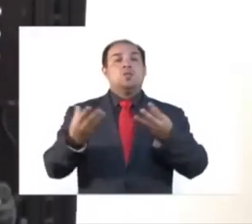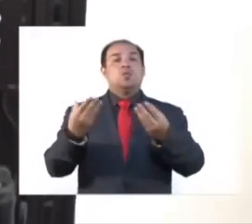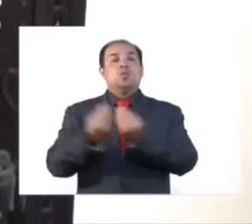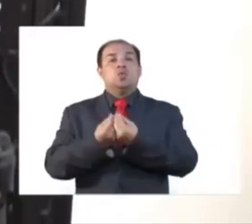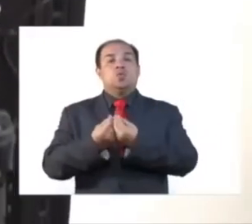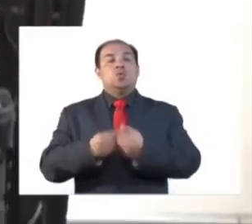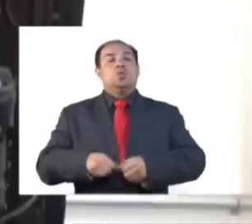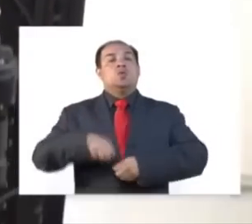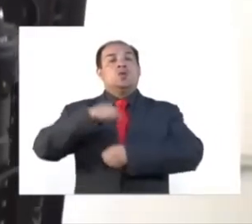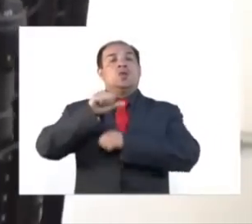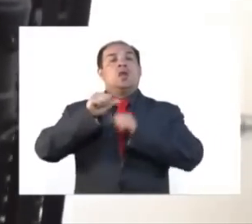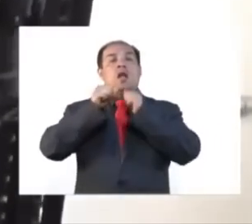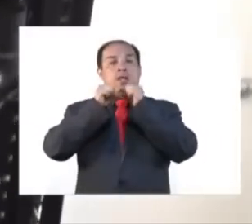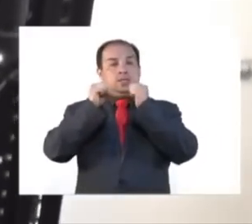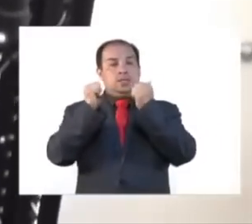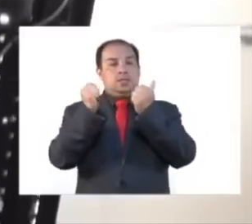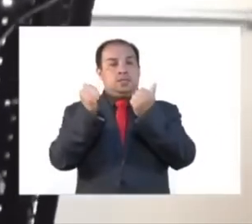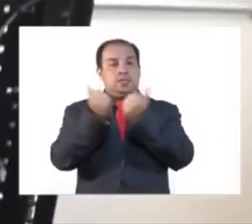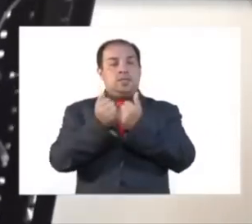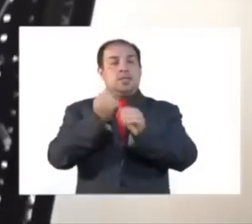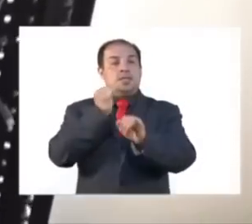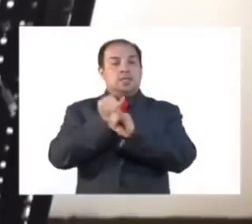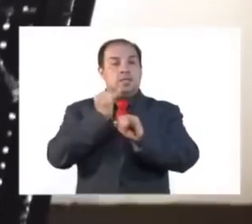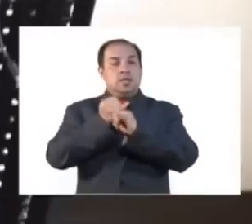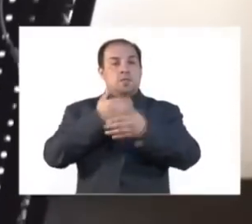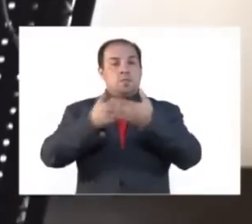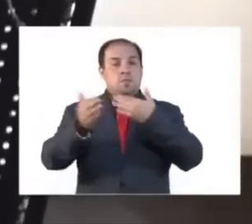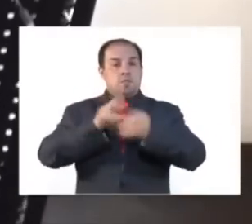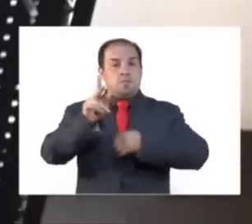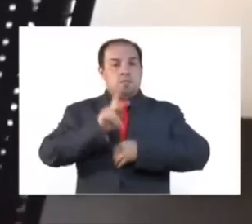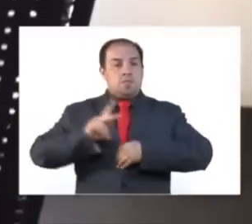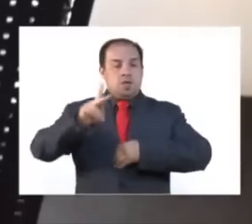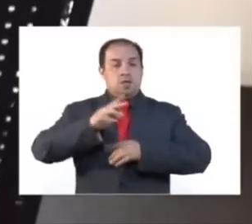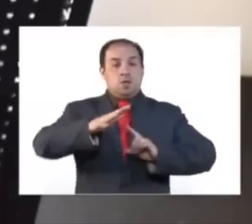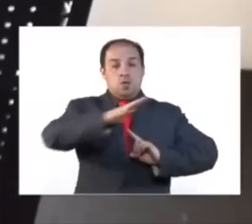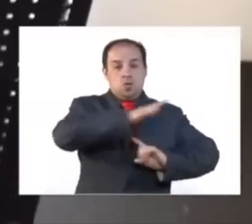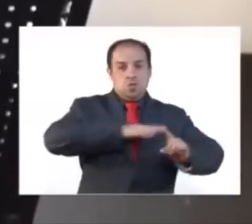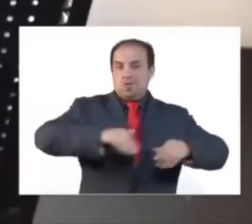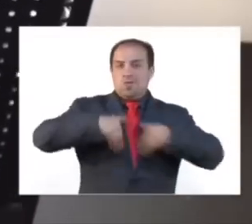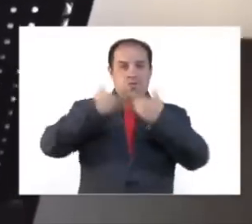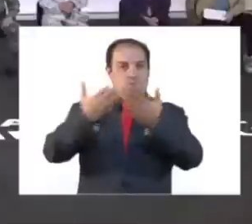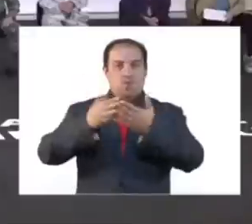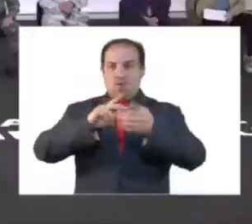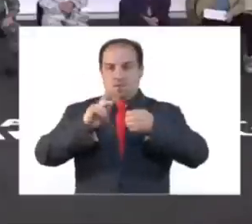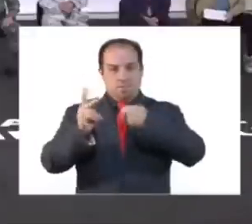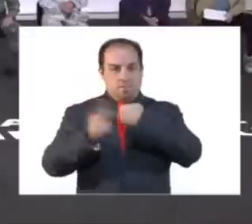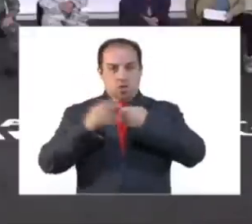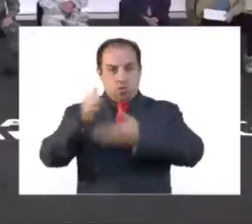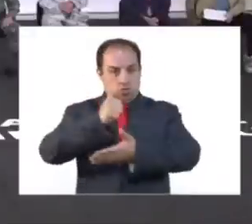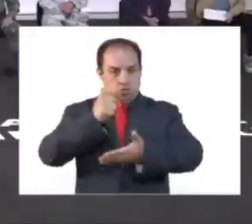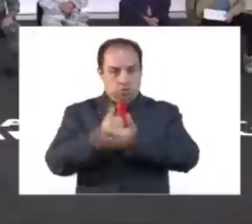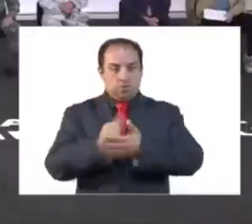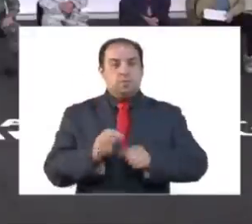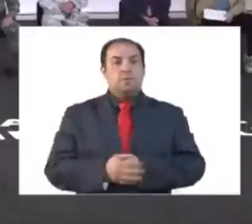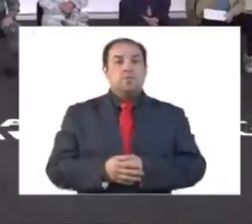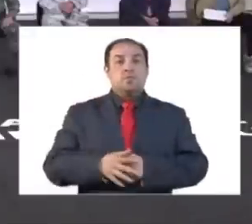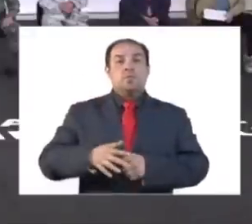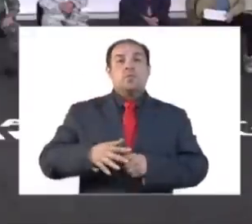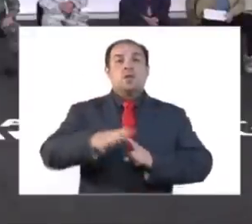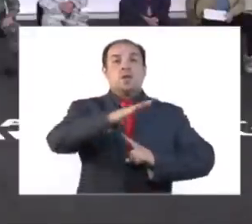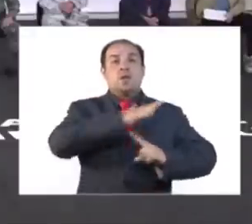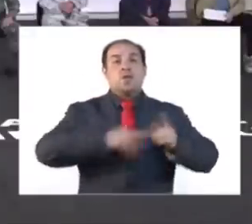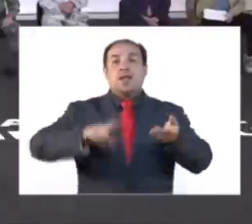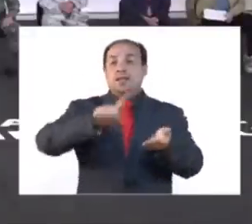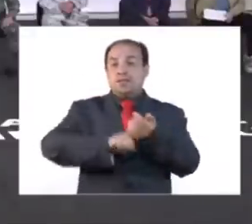Innovación Pública es que los escenarios no son de fuera del país o de fuera de la ciudad, sino que los escenarios son dentro de la Ciudad